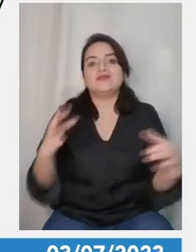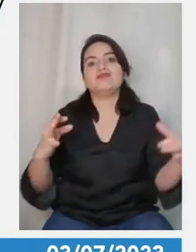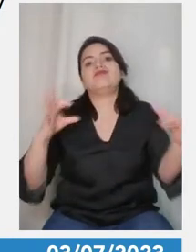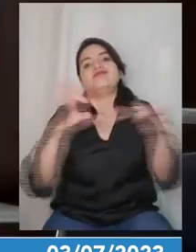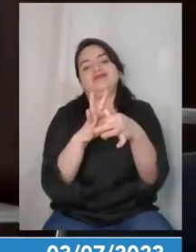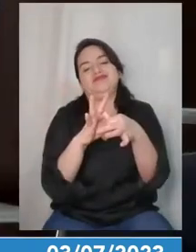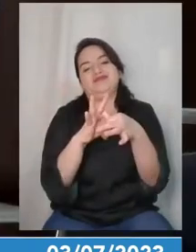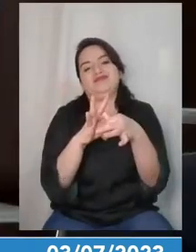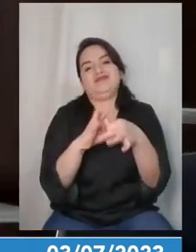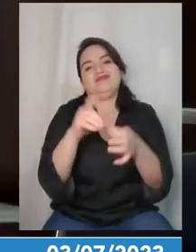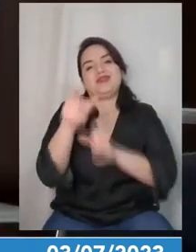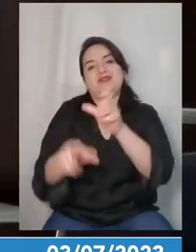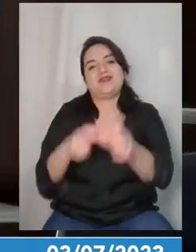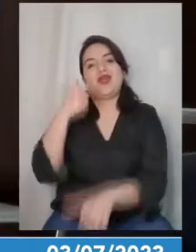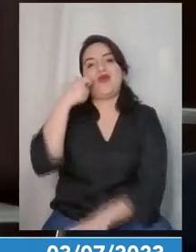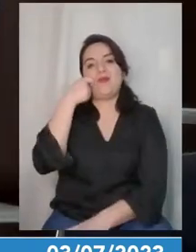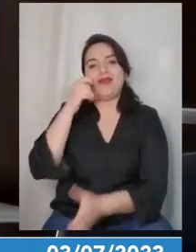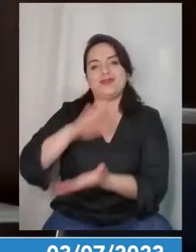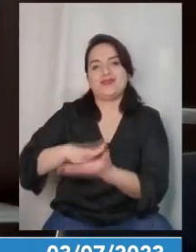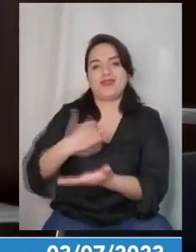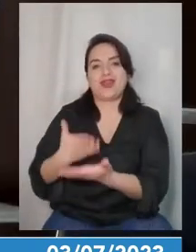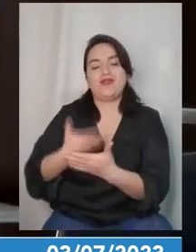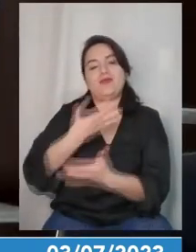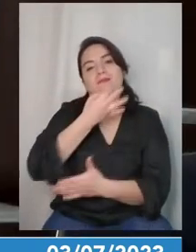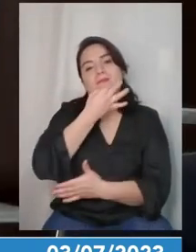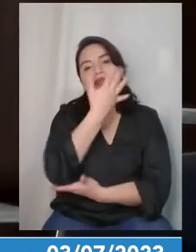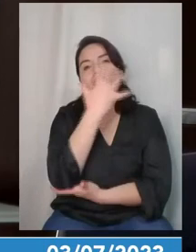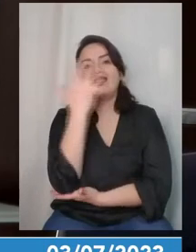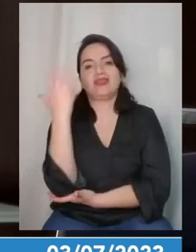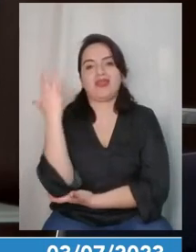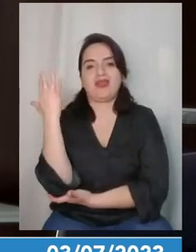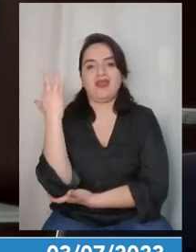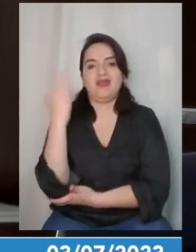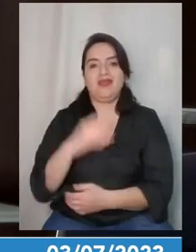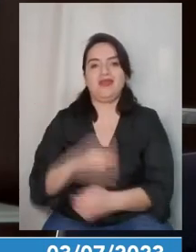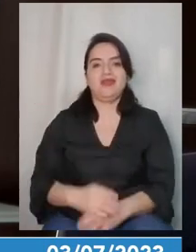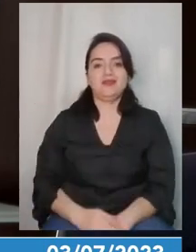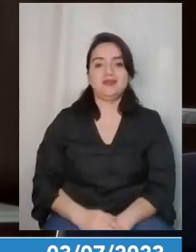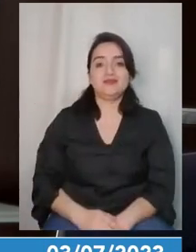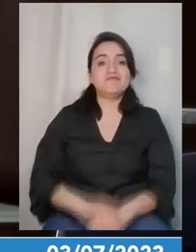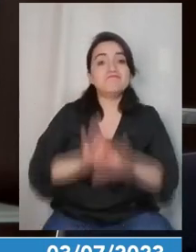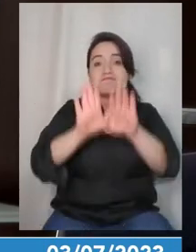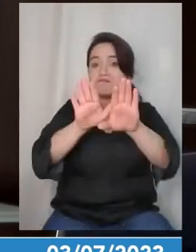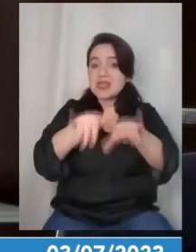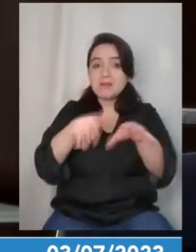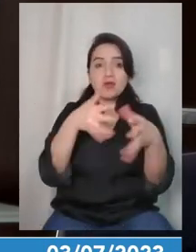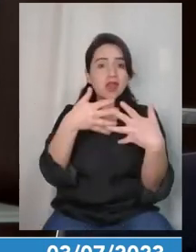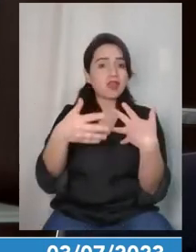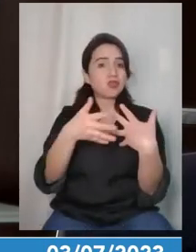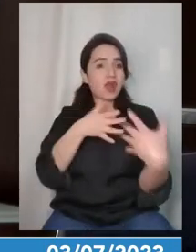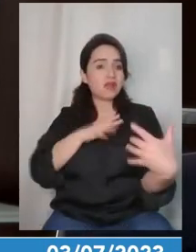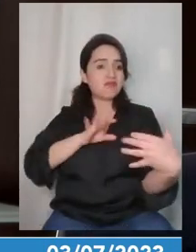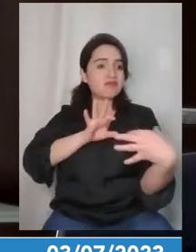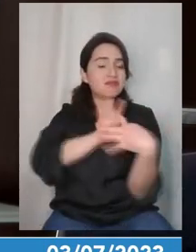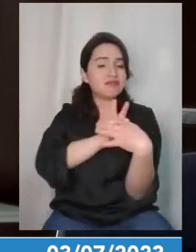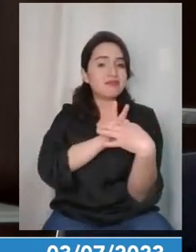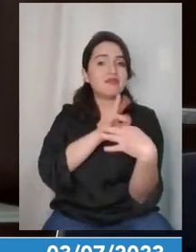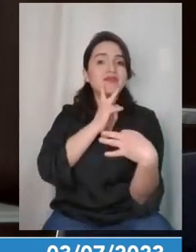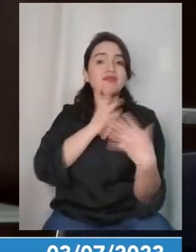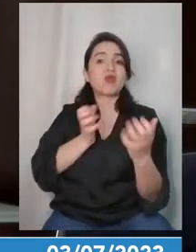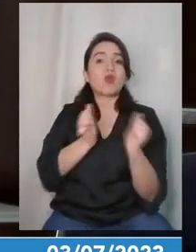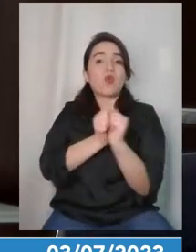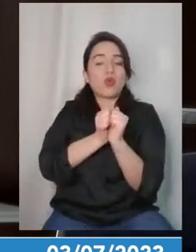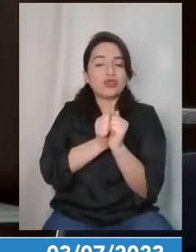humana y de las plantas, todos en virtud de que nos encontramos en un mismo ecosistema, tal como lo ha mencionado la Organización Mundial